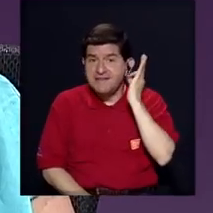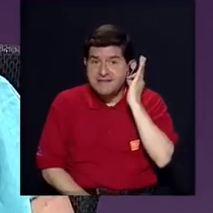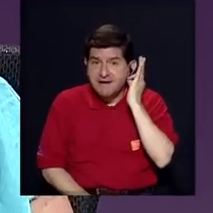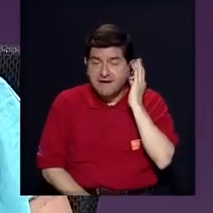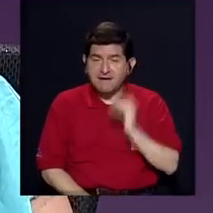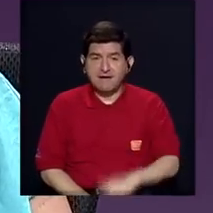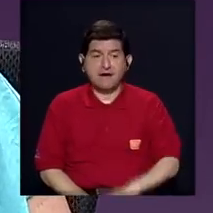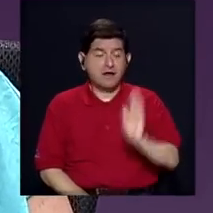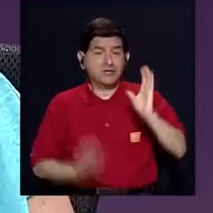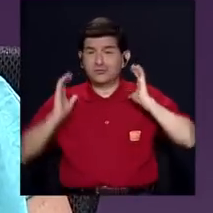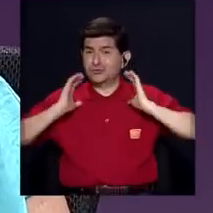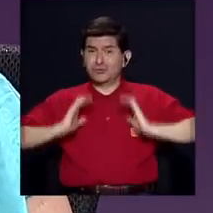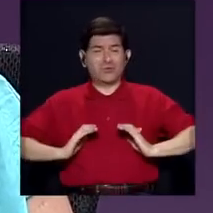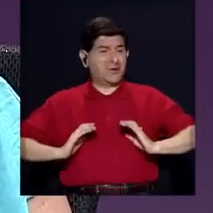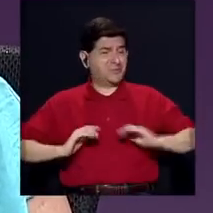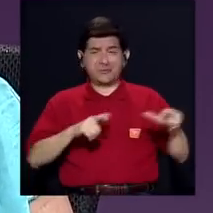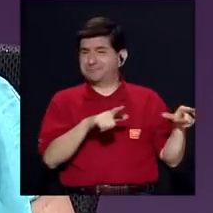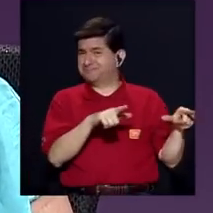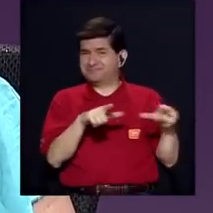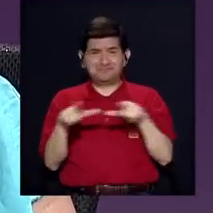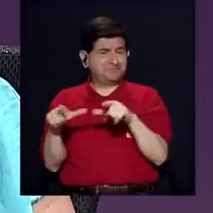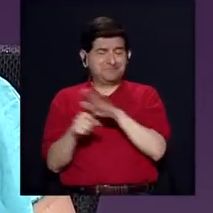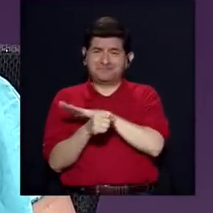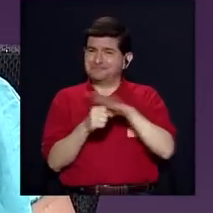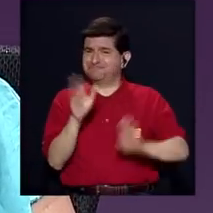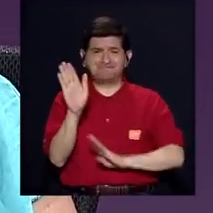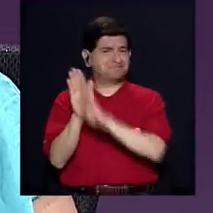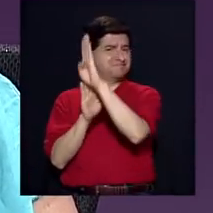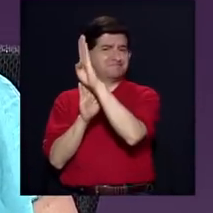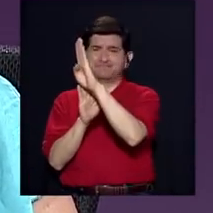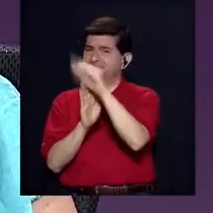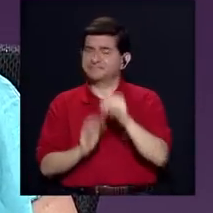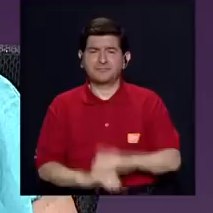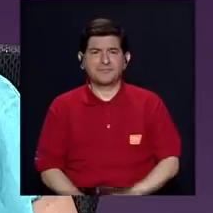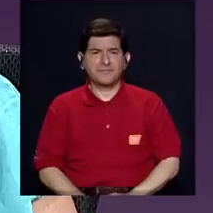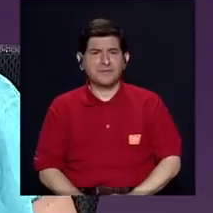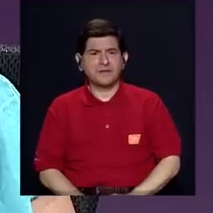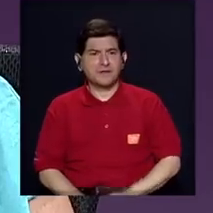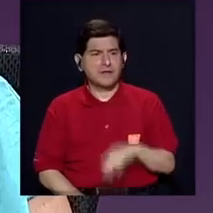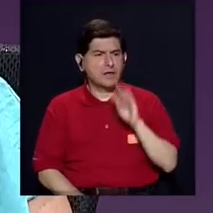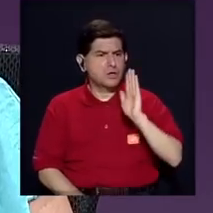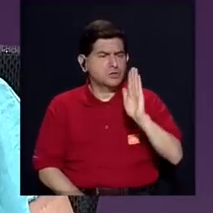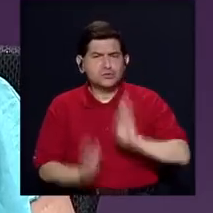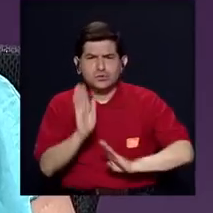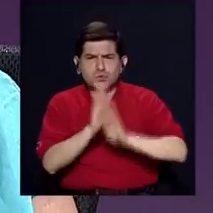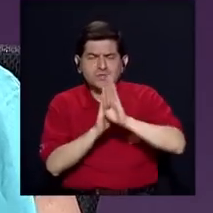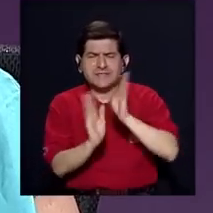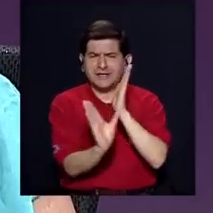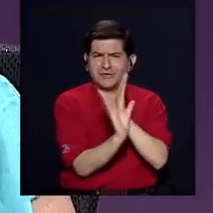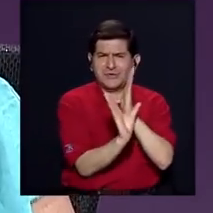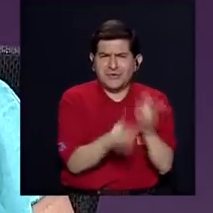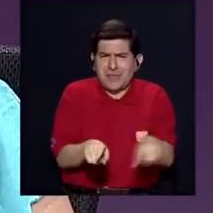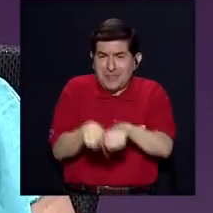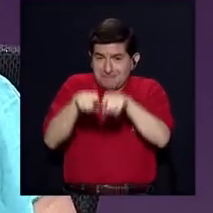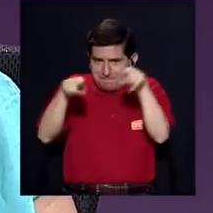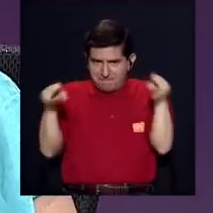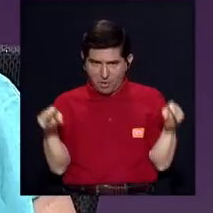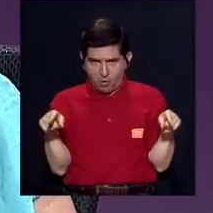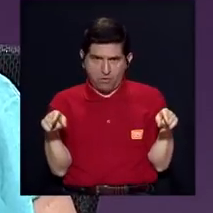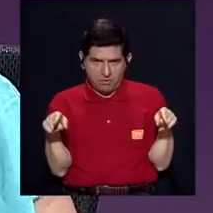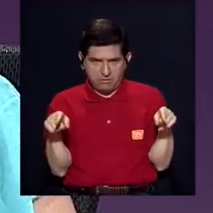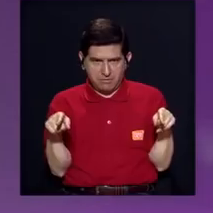que su cuerpo todavía no está en su pleno desarrollo que su desarrollo psicológico tampoco está